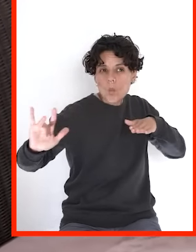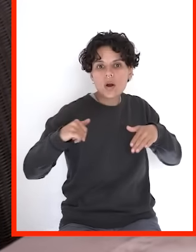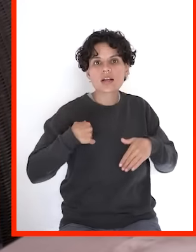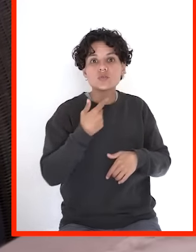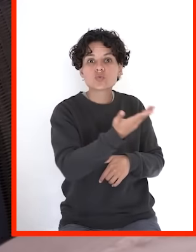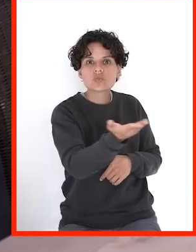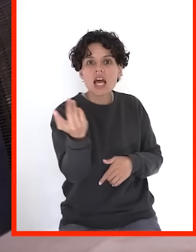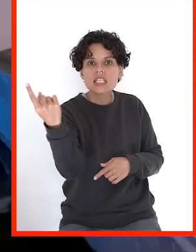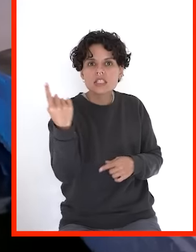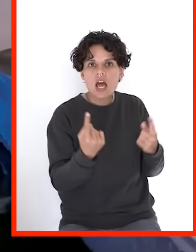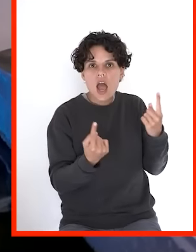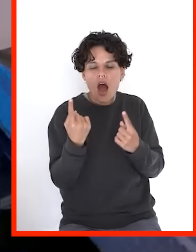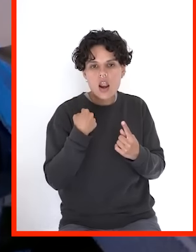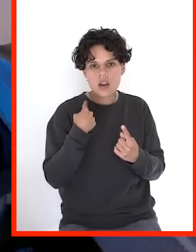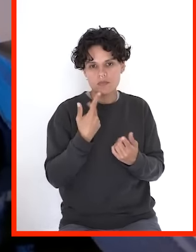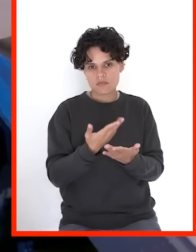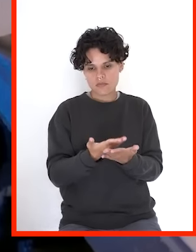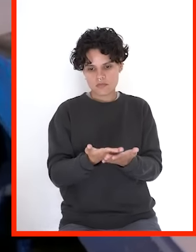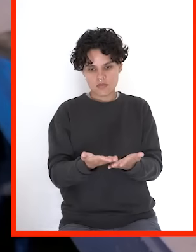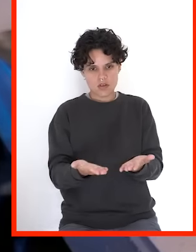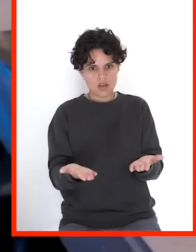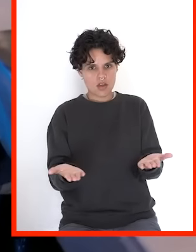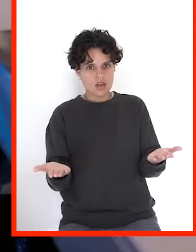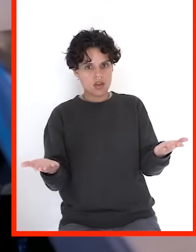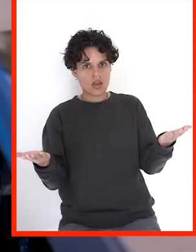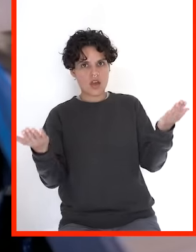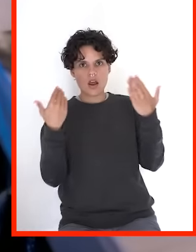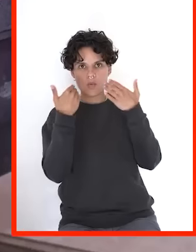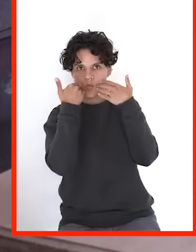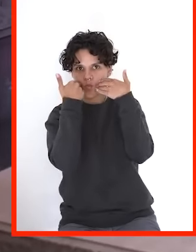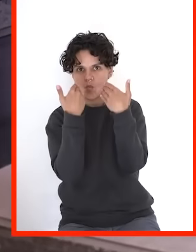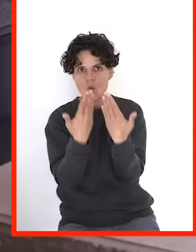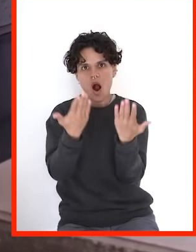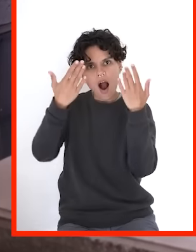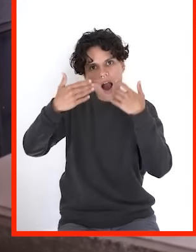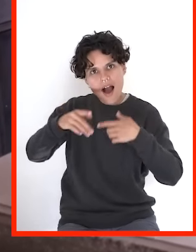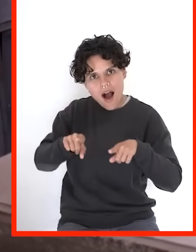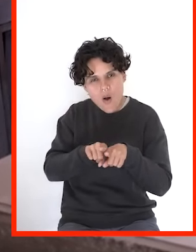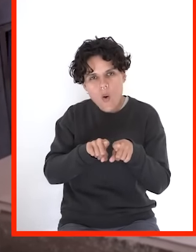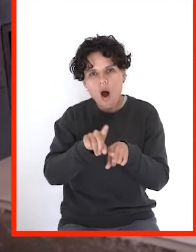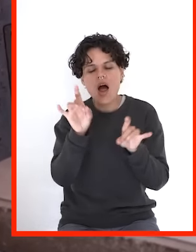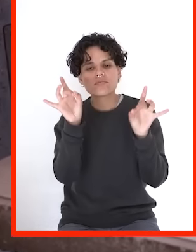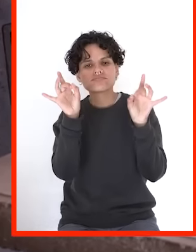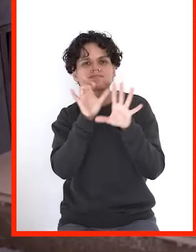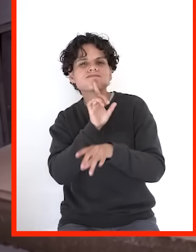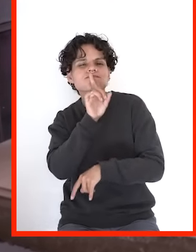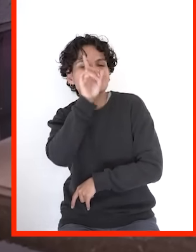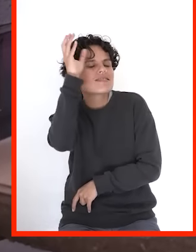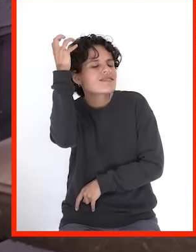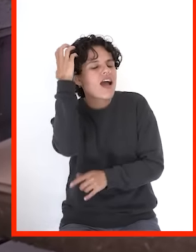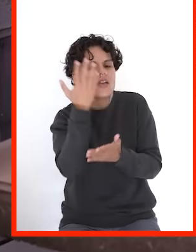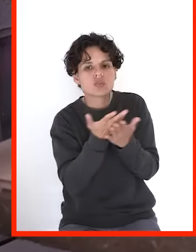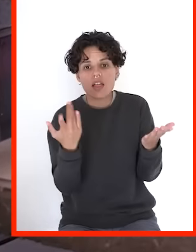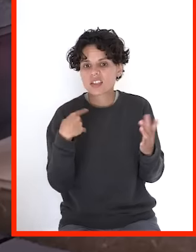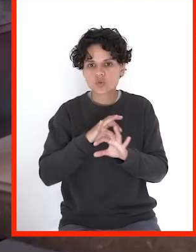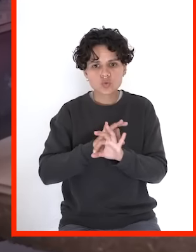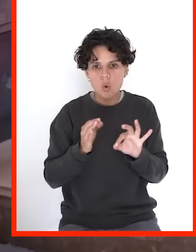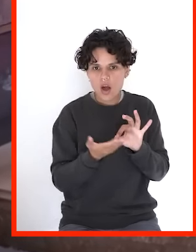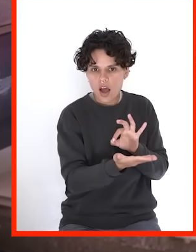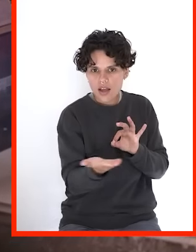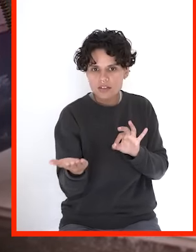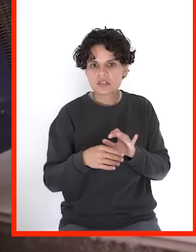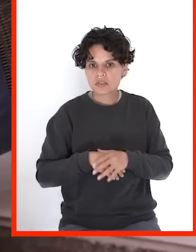día vienen ustedes y son como príncipes, como reyes, pero es que nunca había ocurrido esto. Una maravilla,